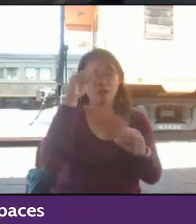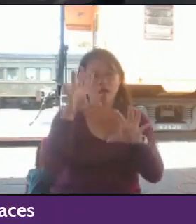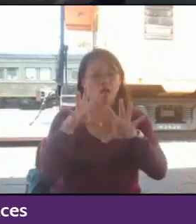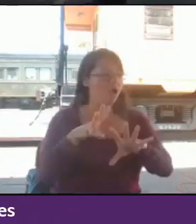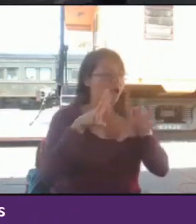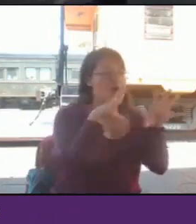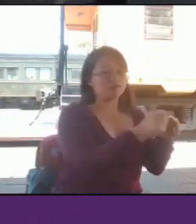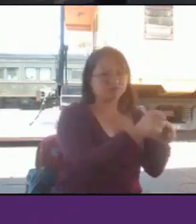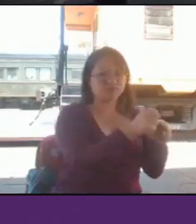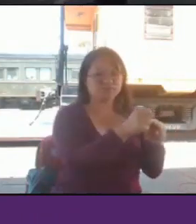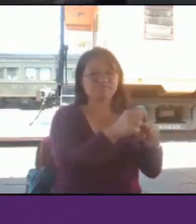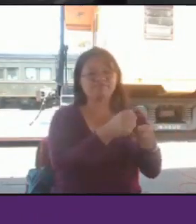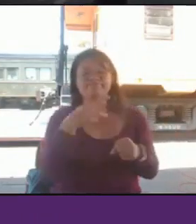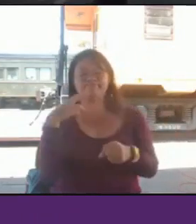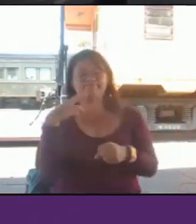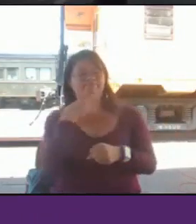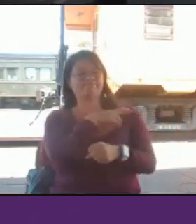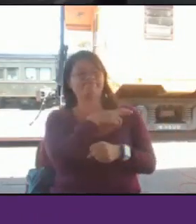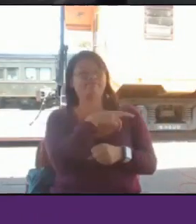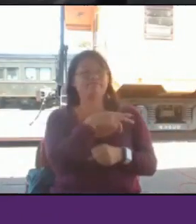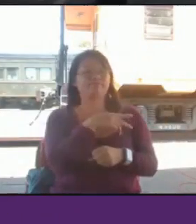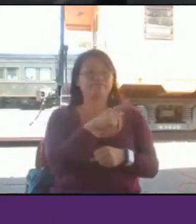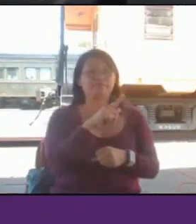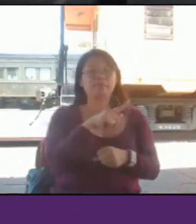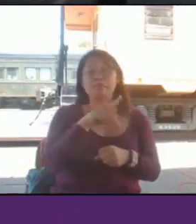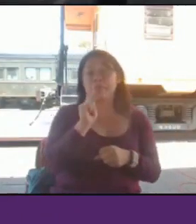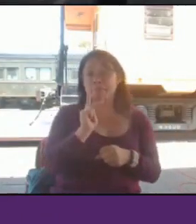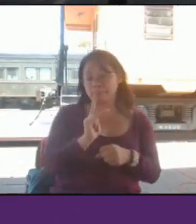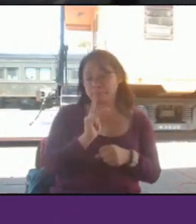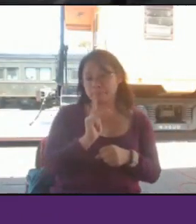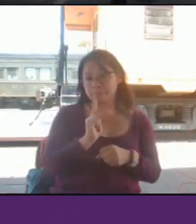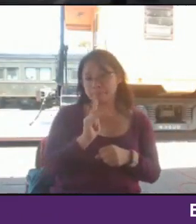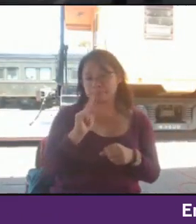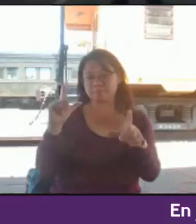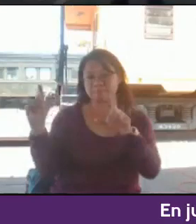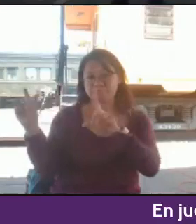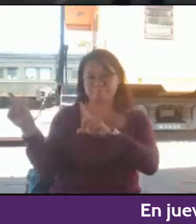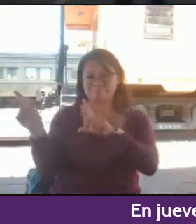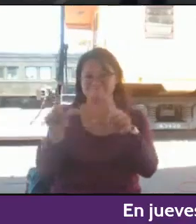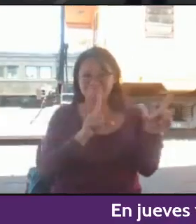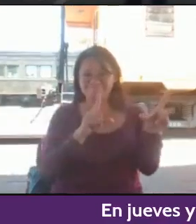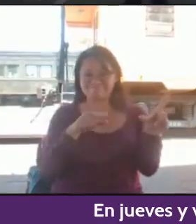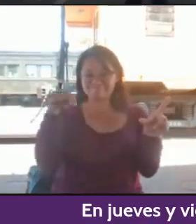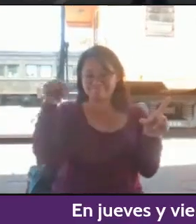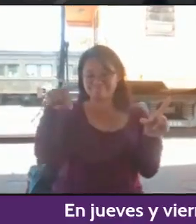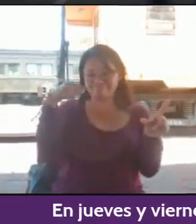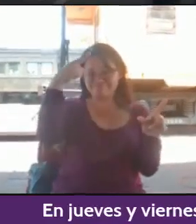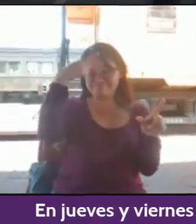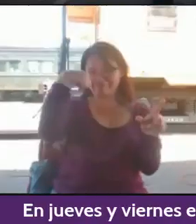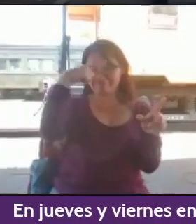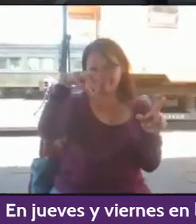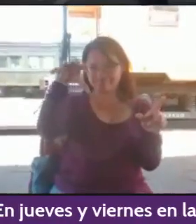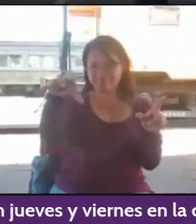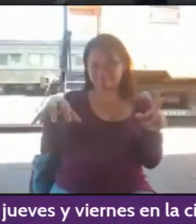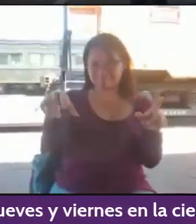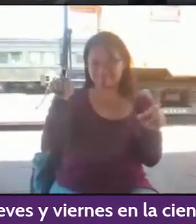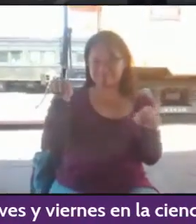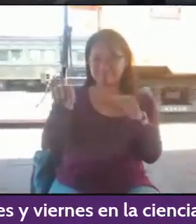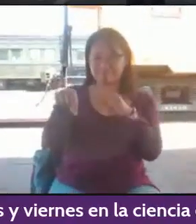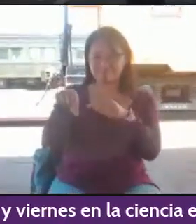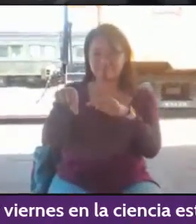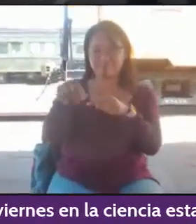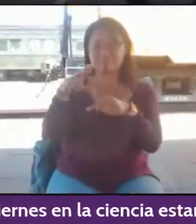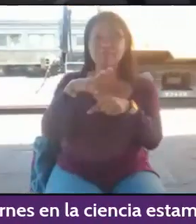presa, etc. Sin embargo, una más, por favor, las rapaces nocturnas tienen algo que se llama